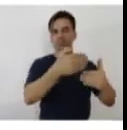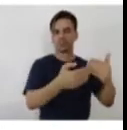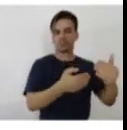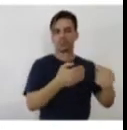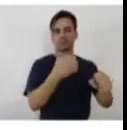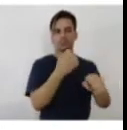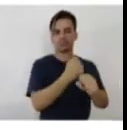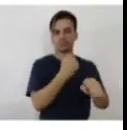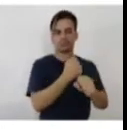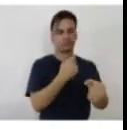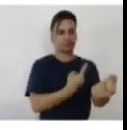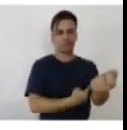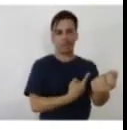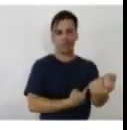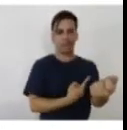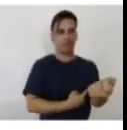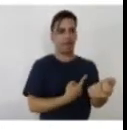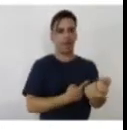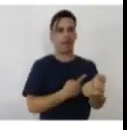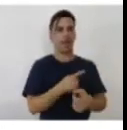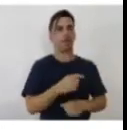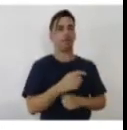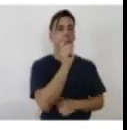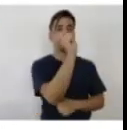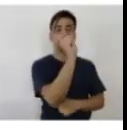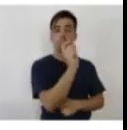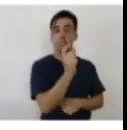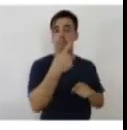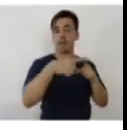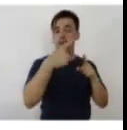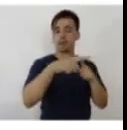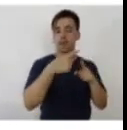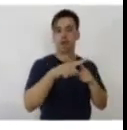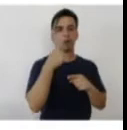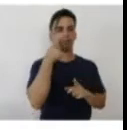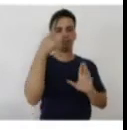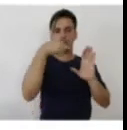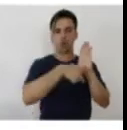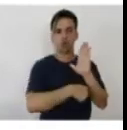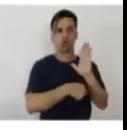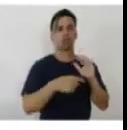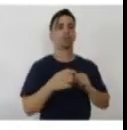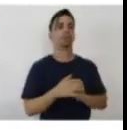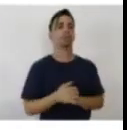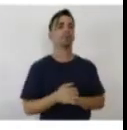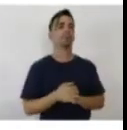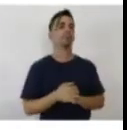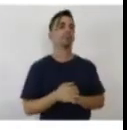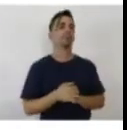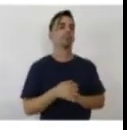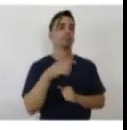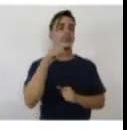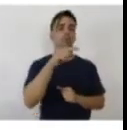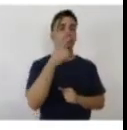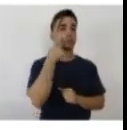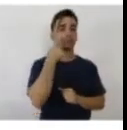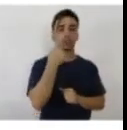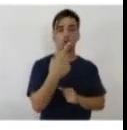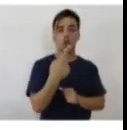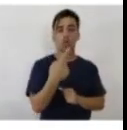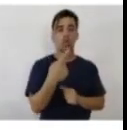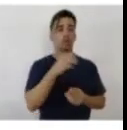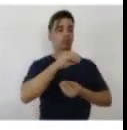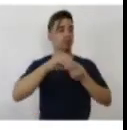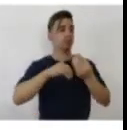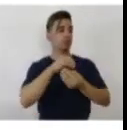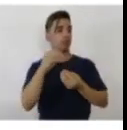el algoritmo del trabajo con variables que ya ustedes conocen, y a partir de este momento